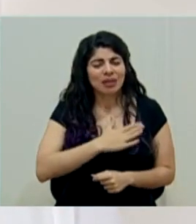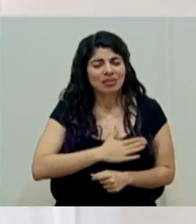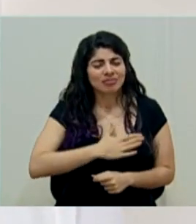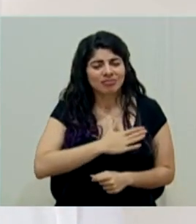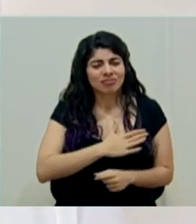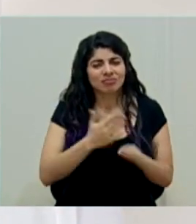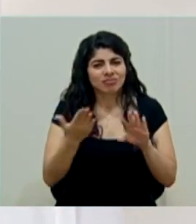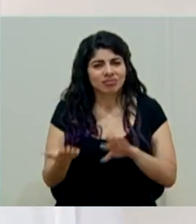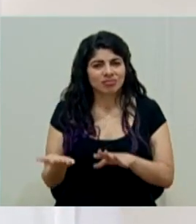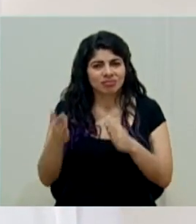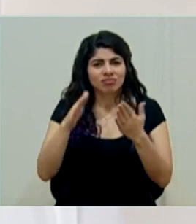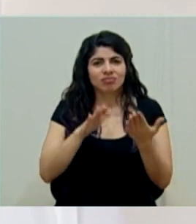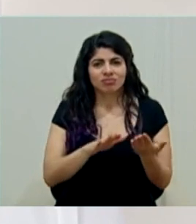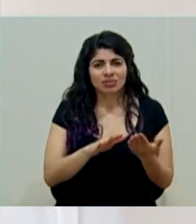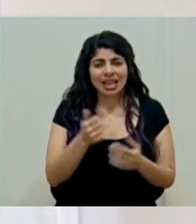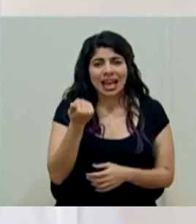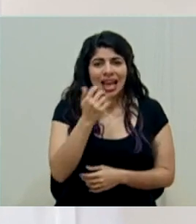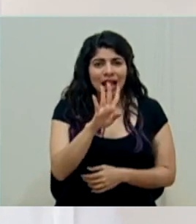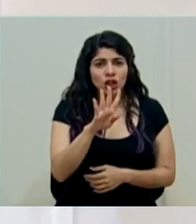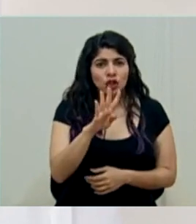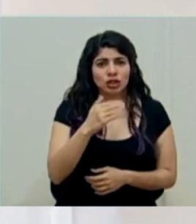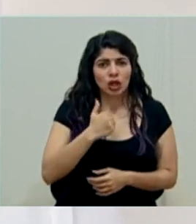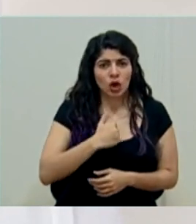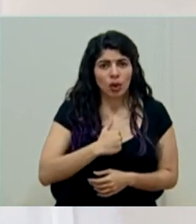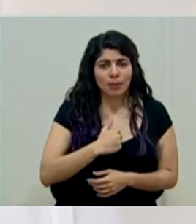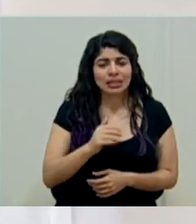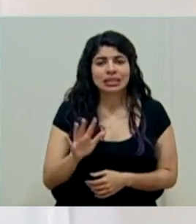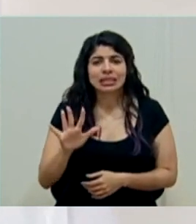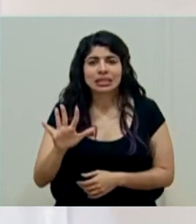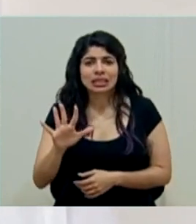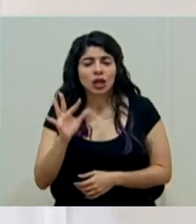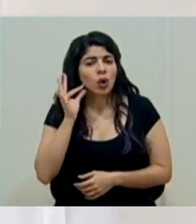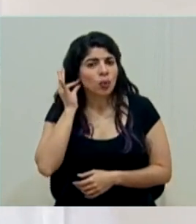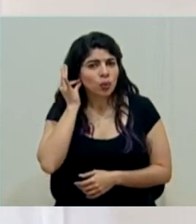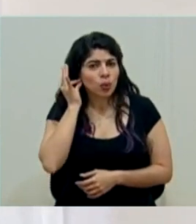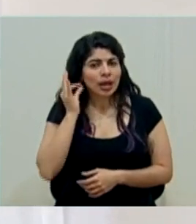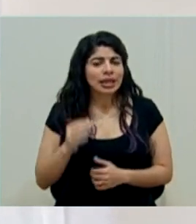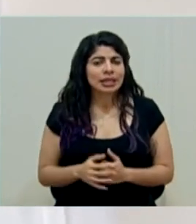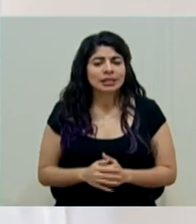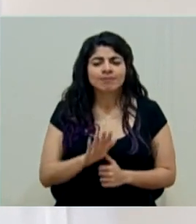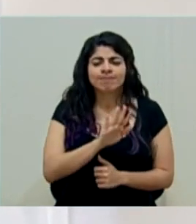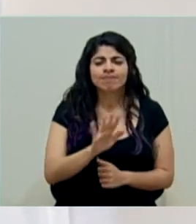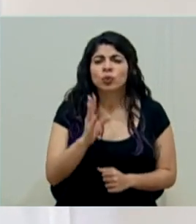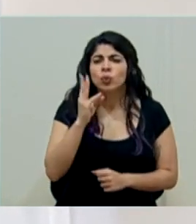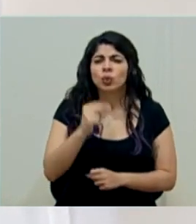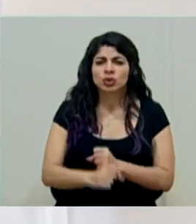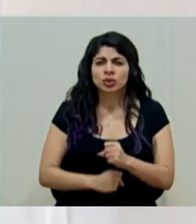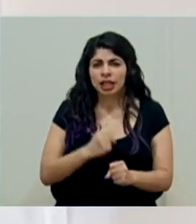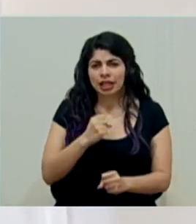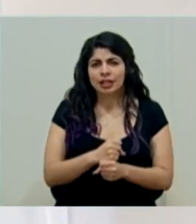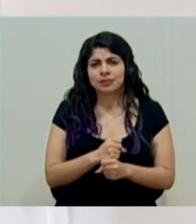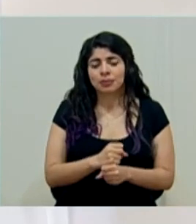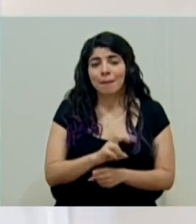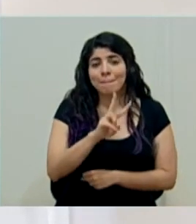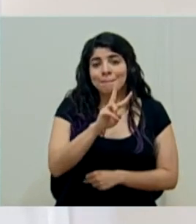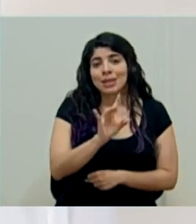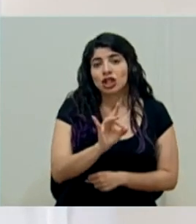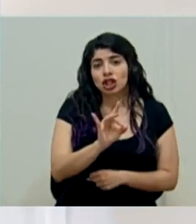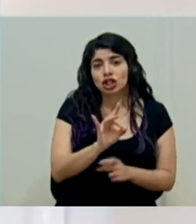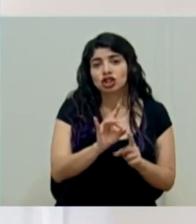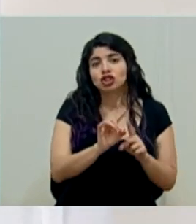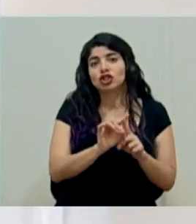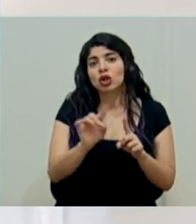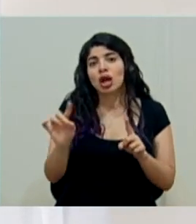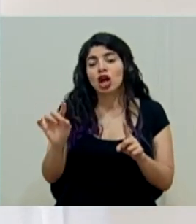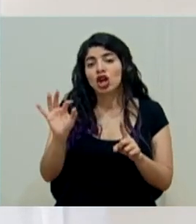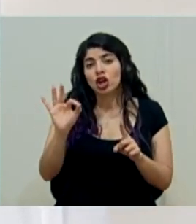lamentables fallecimientos, 14 hombres y 5 mujeres, con un rango de edad de los 28 a